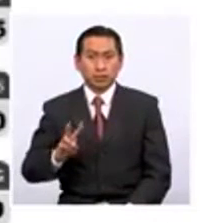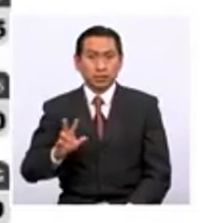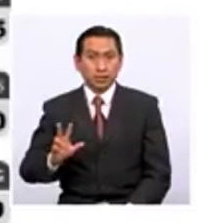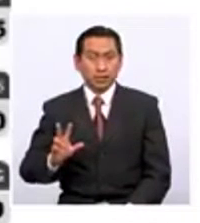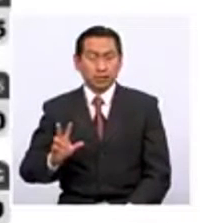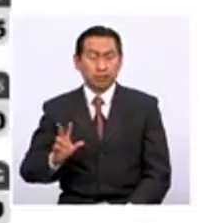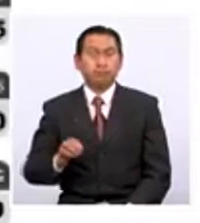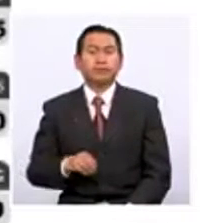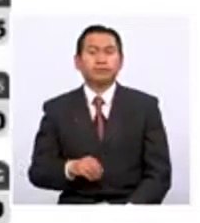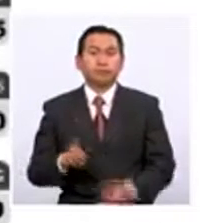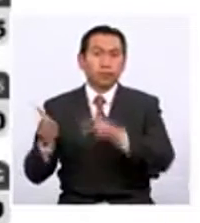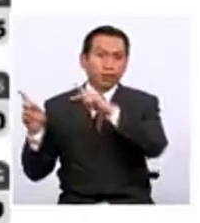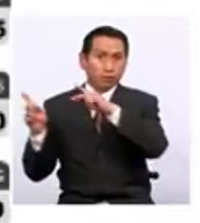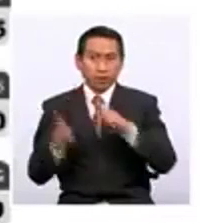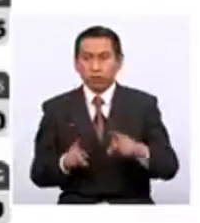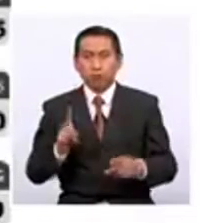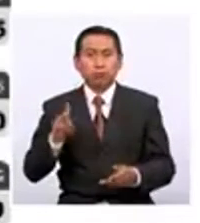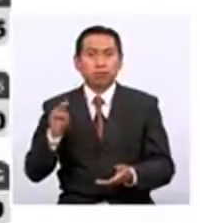5.523, Pando,